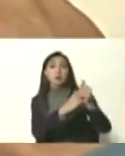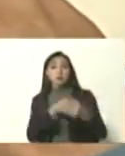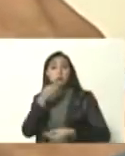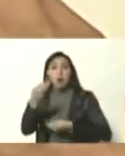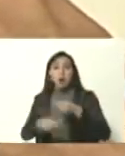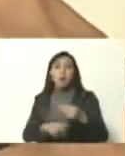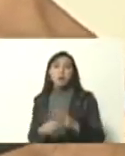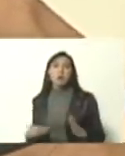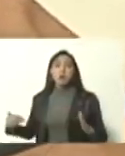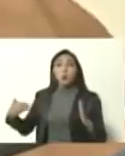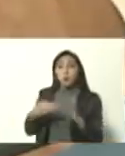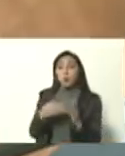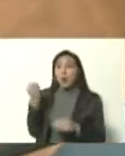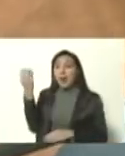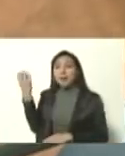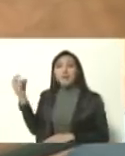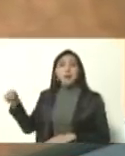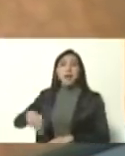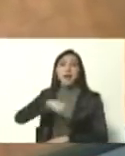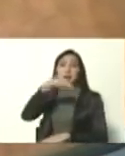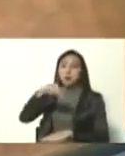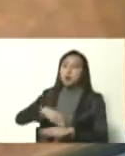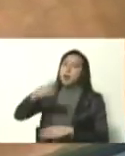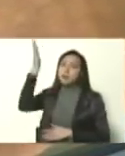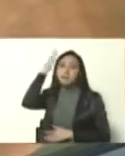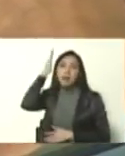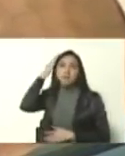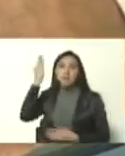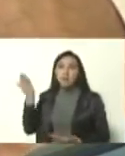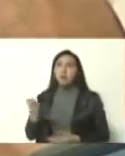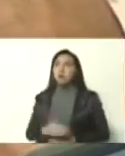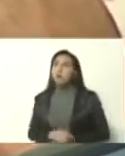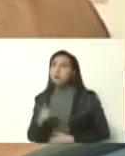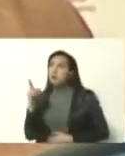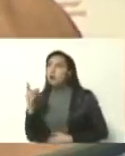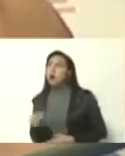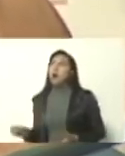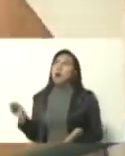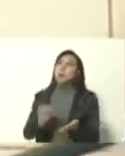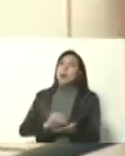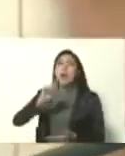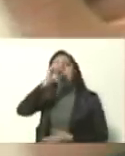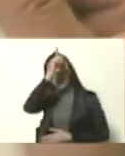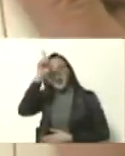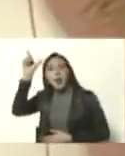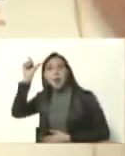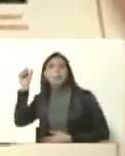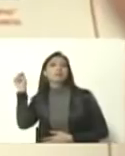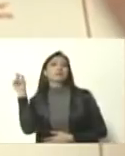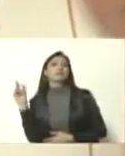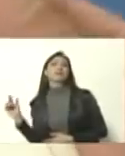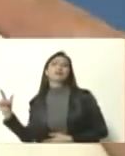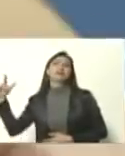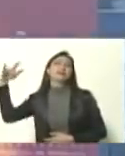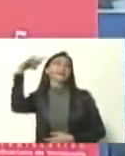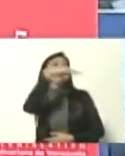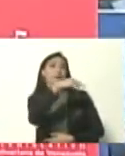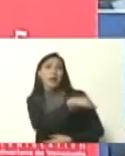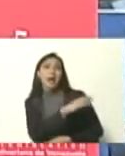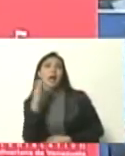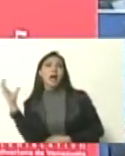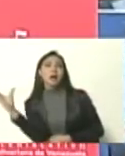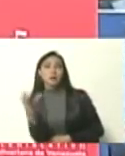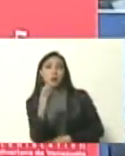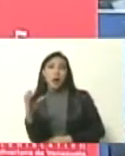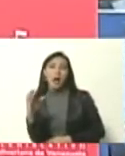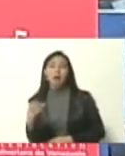contra la Asamblea Nacional, y ya sabemos qué fue a hacer Leopoldo López a Colombia. Con plata de